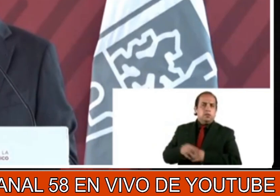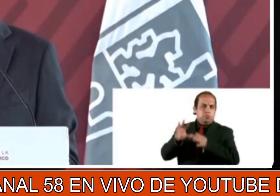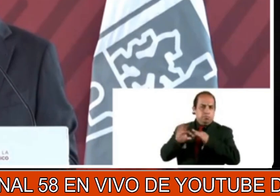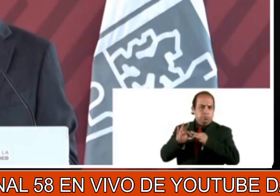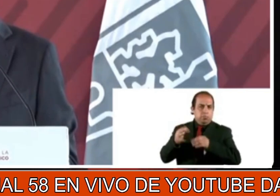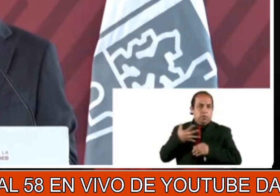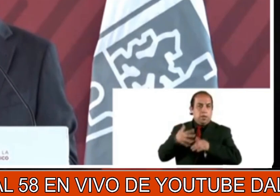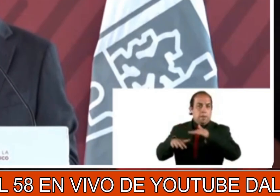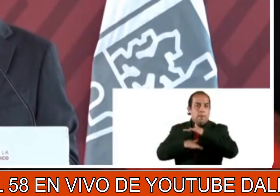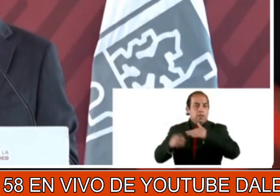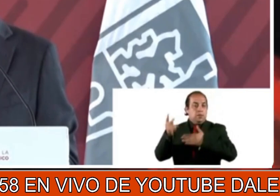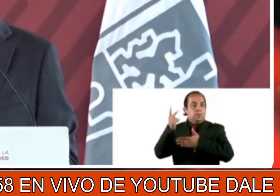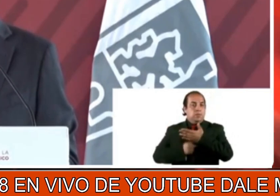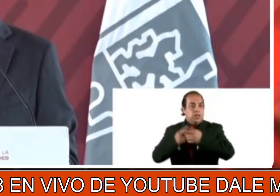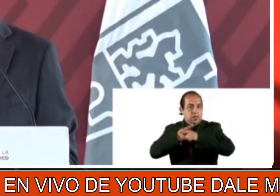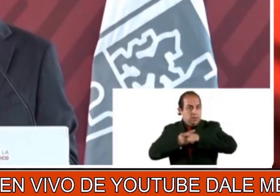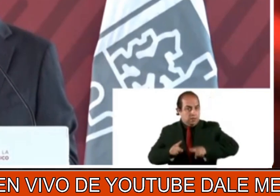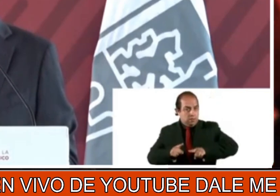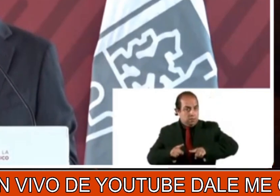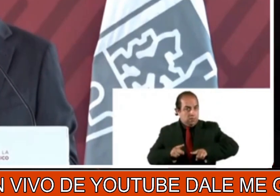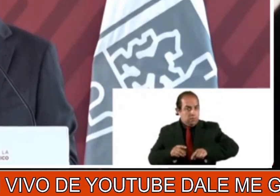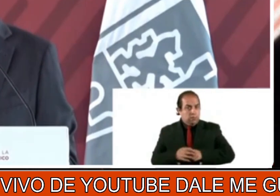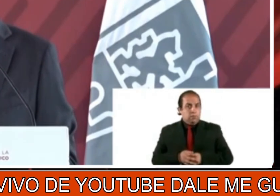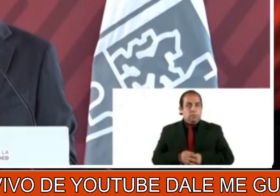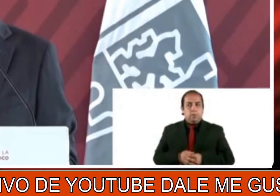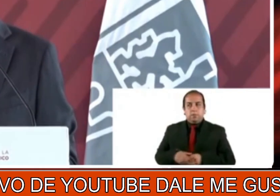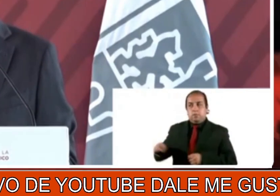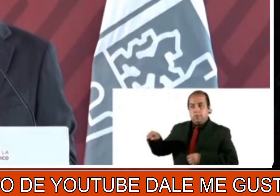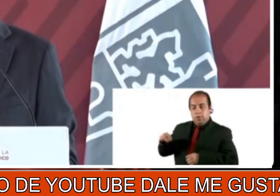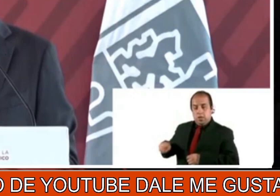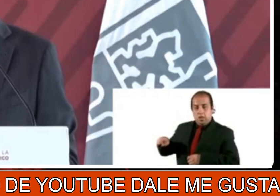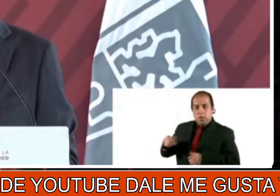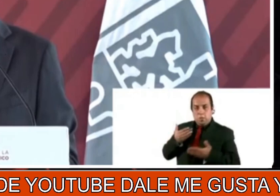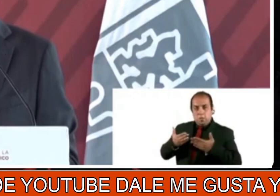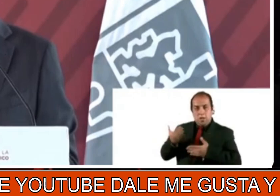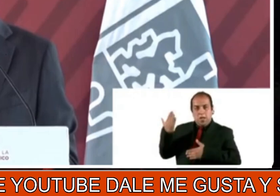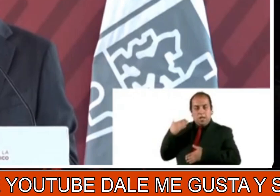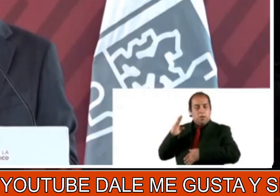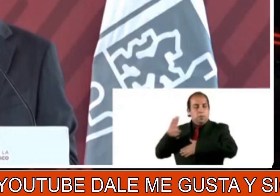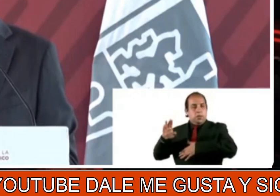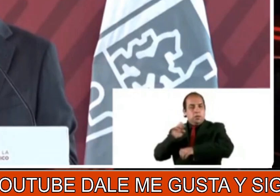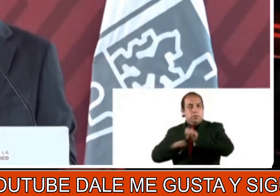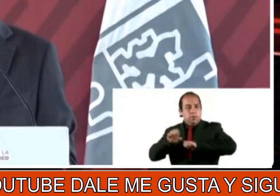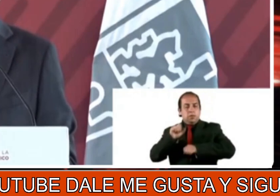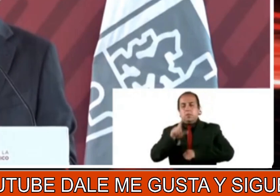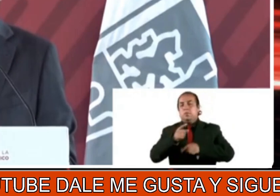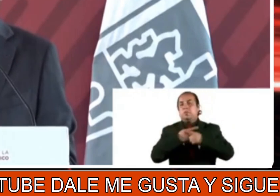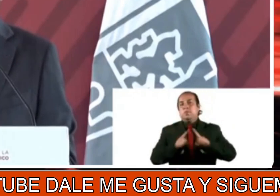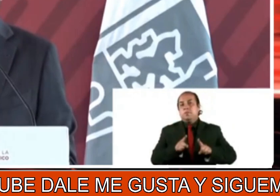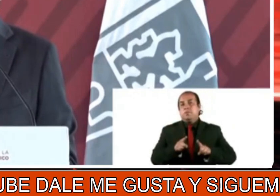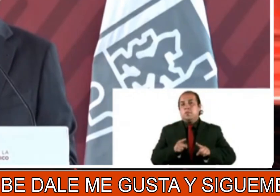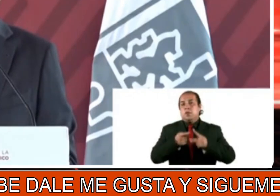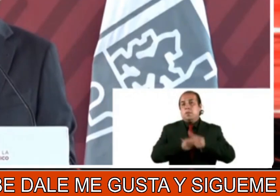sobre la base de una metodología distinta de la cual se comprometió la empresa y distinta de la cual empezó a hacer